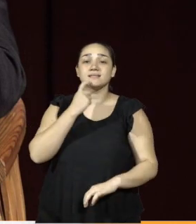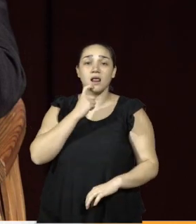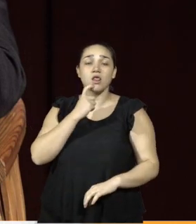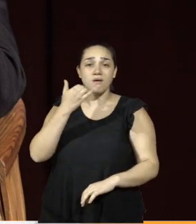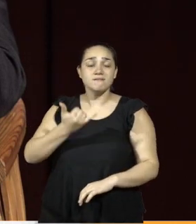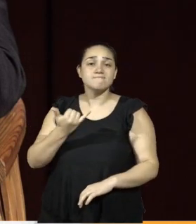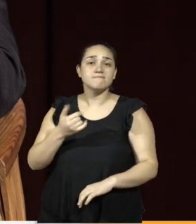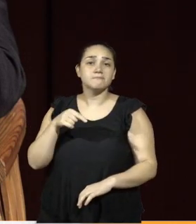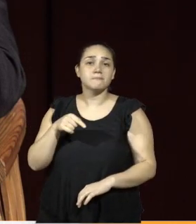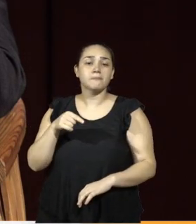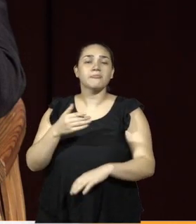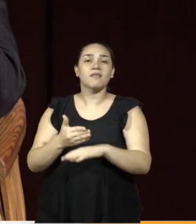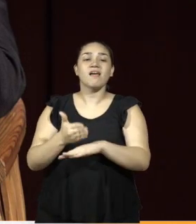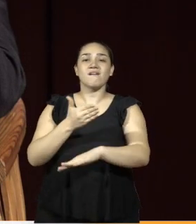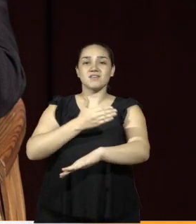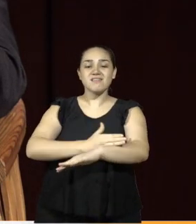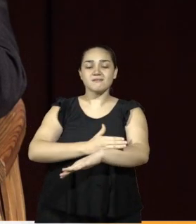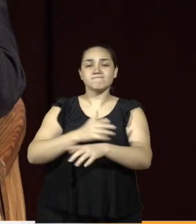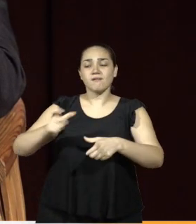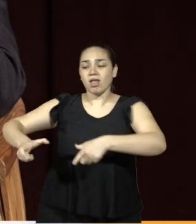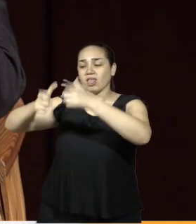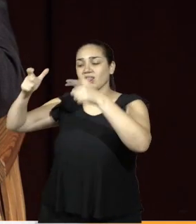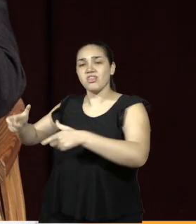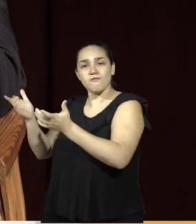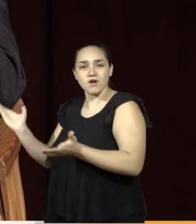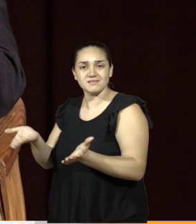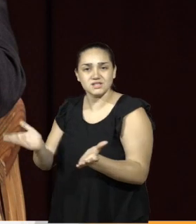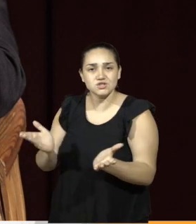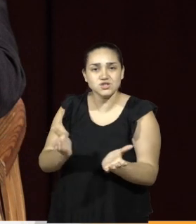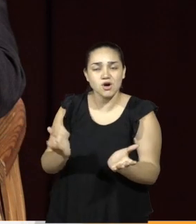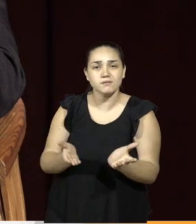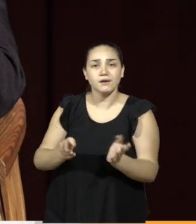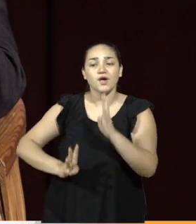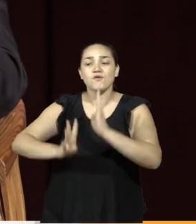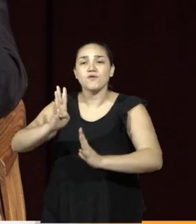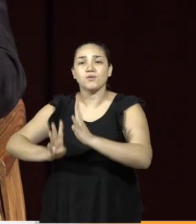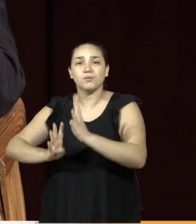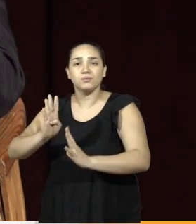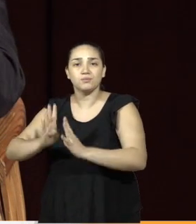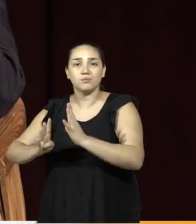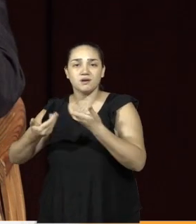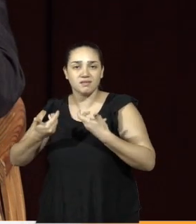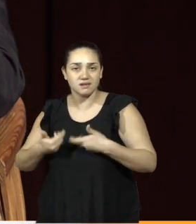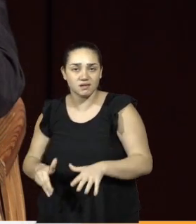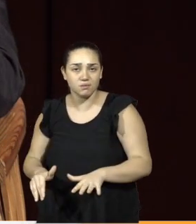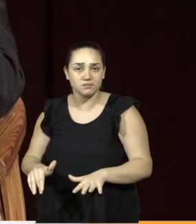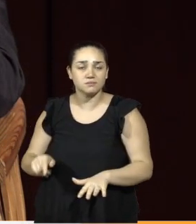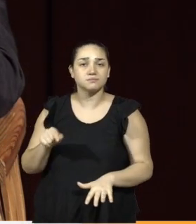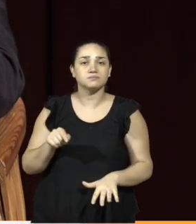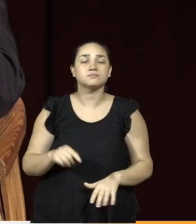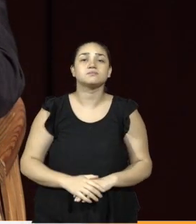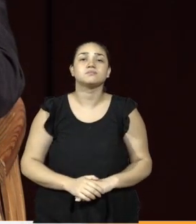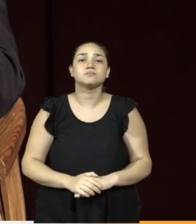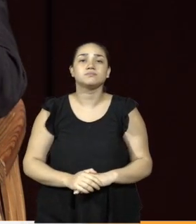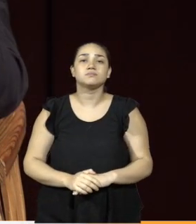bueno, justamente para evitar la deforestación y bueno, y la pérdida de bosque nativo y bueno, y también la seguridad de las poblaciones, porque